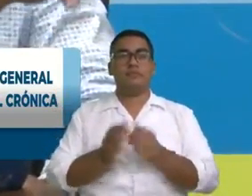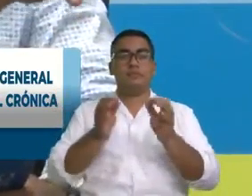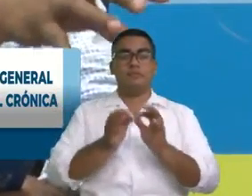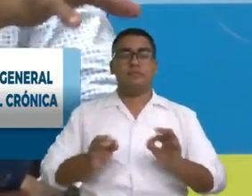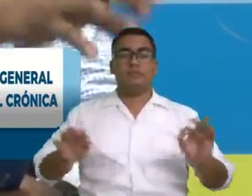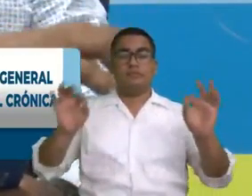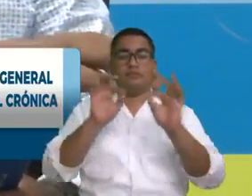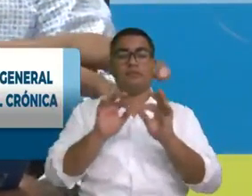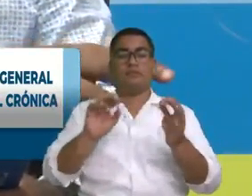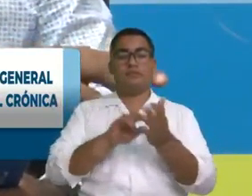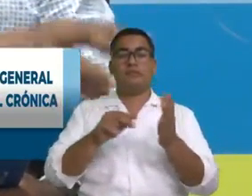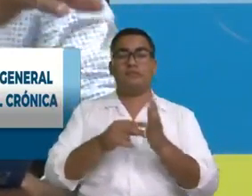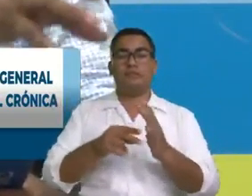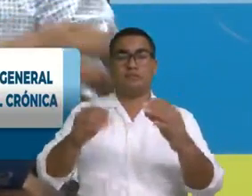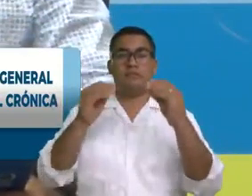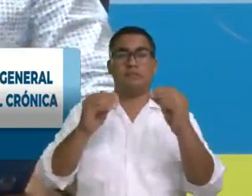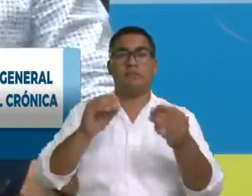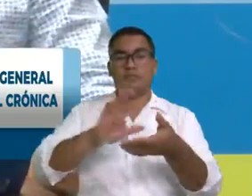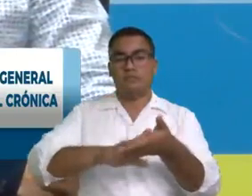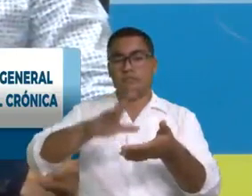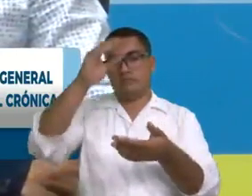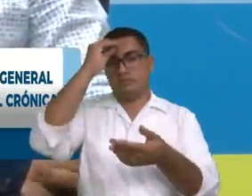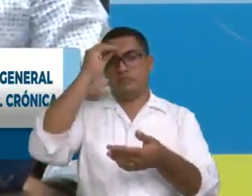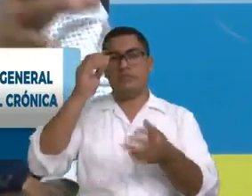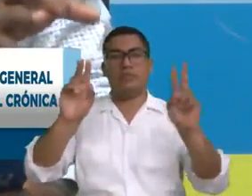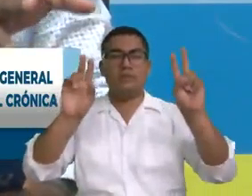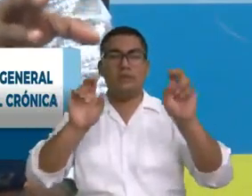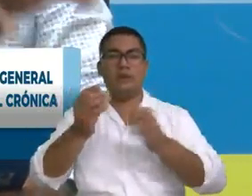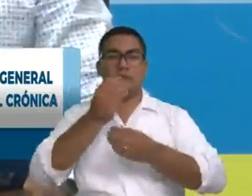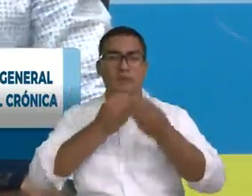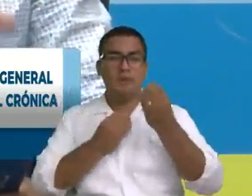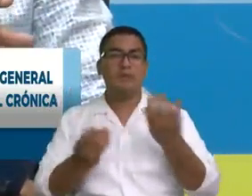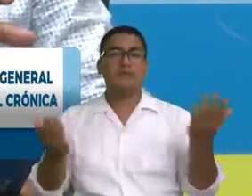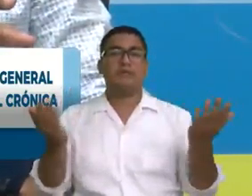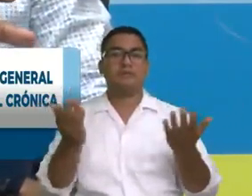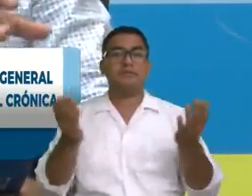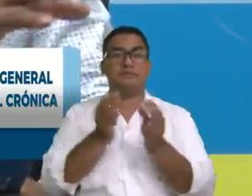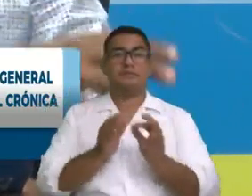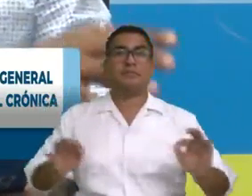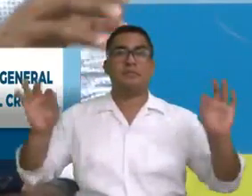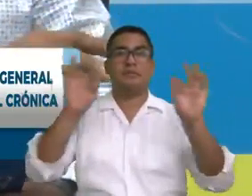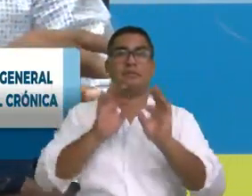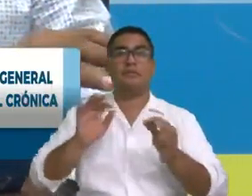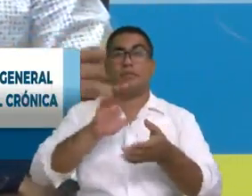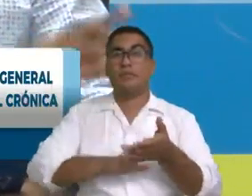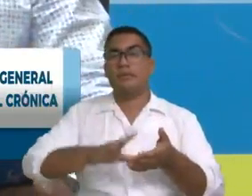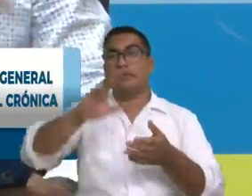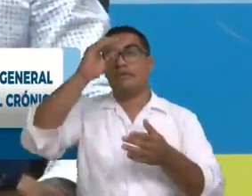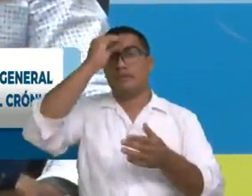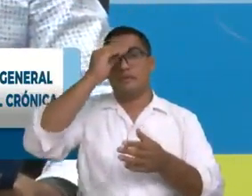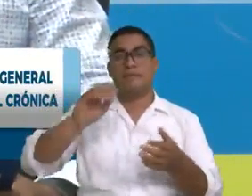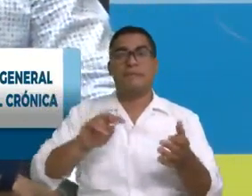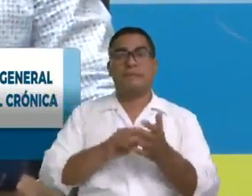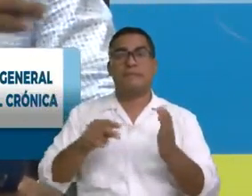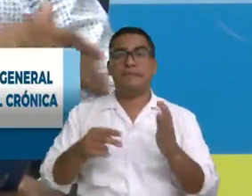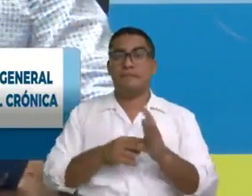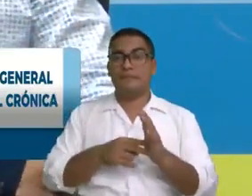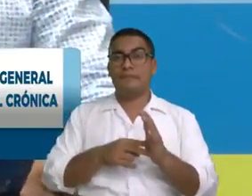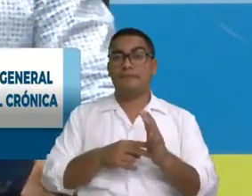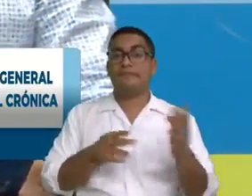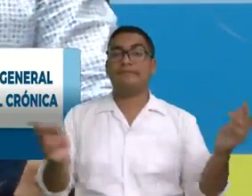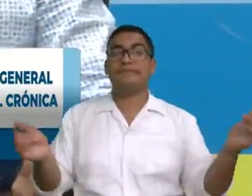que ellos están aprendiendo en cuanto a nutrición, porque tienen que aprender, porque si no aprenden, empeoran